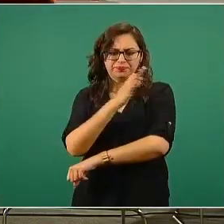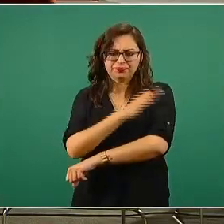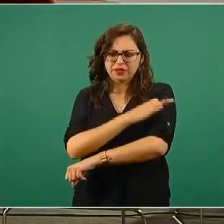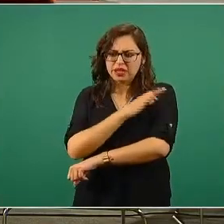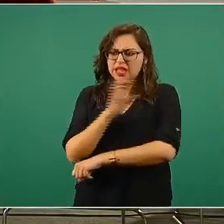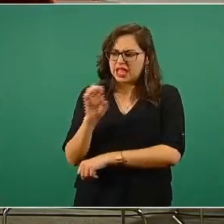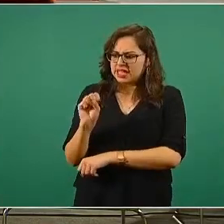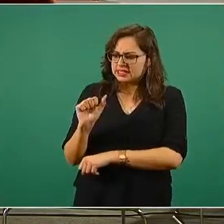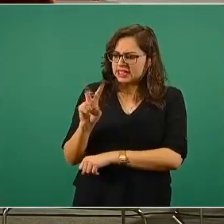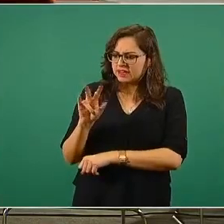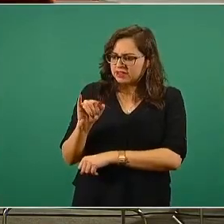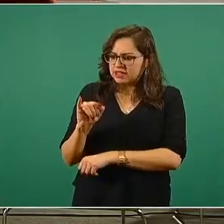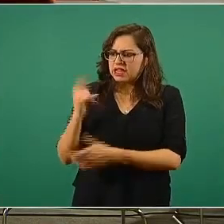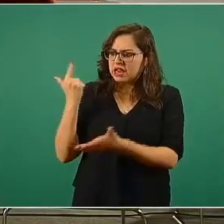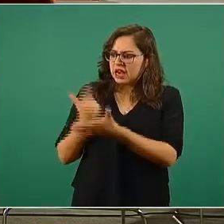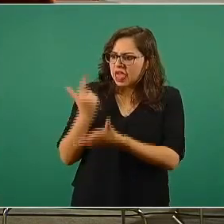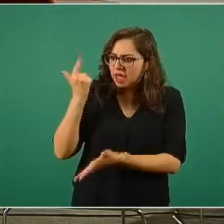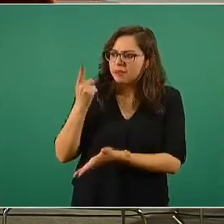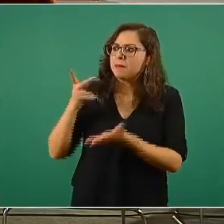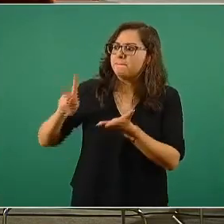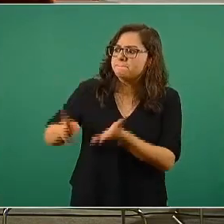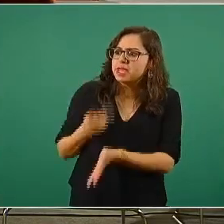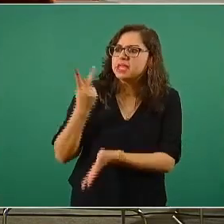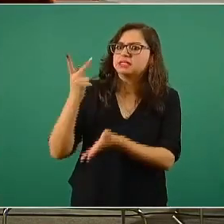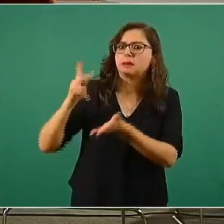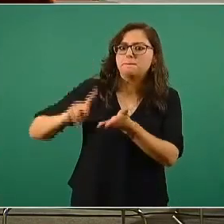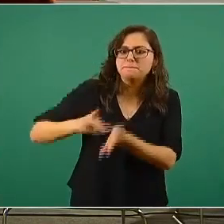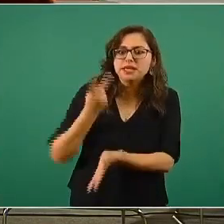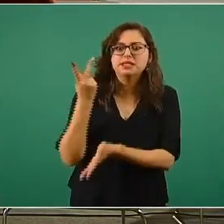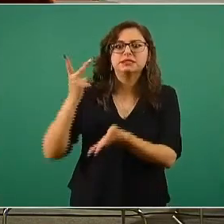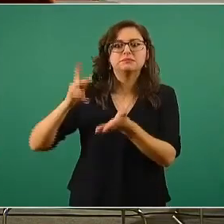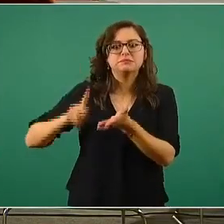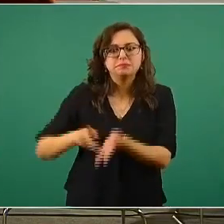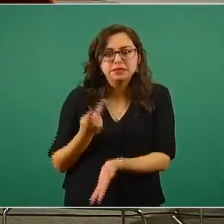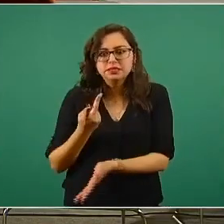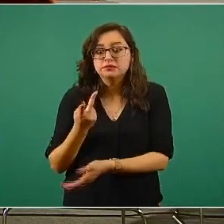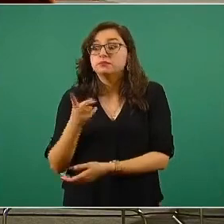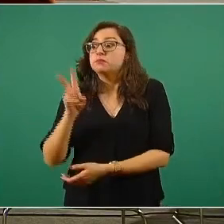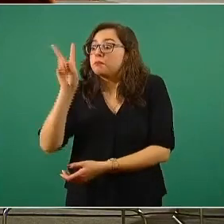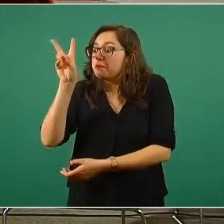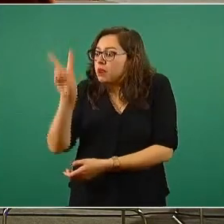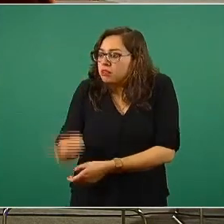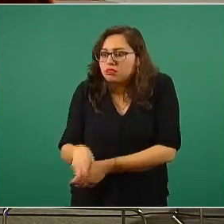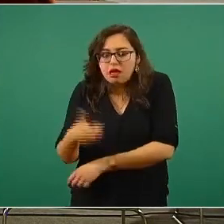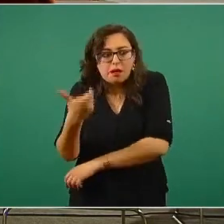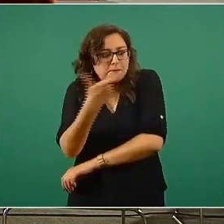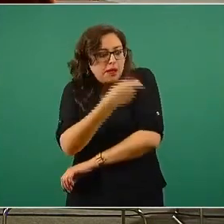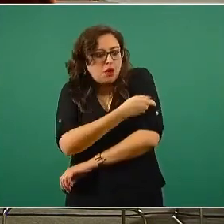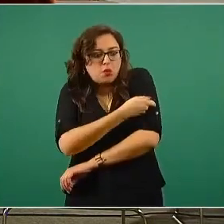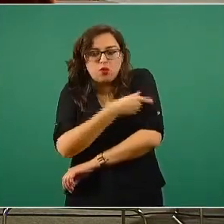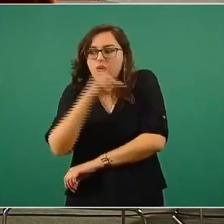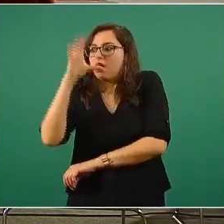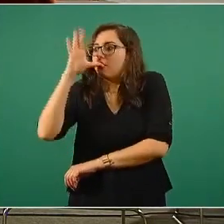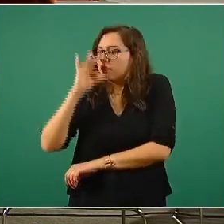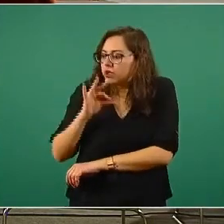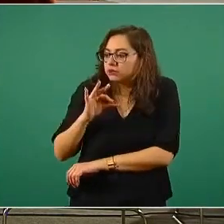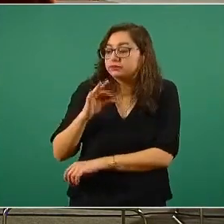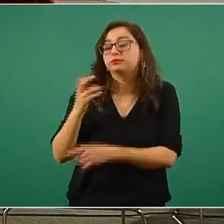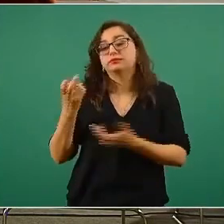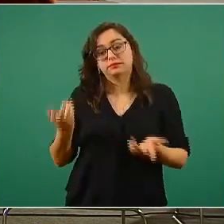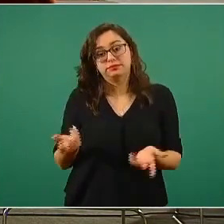un SARS grave que además se termina clasificando como causal, entonces poder tomar las